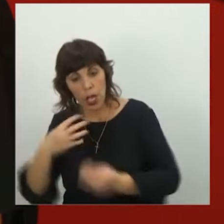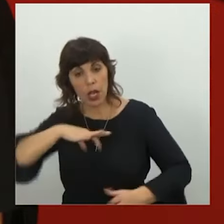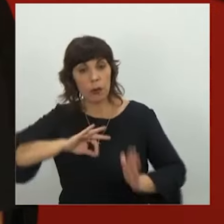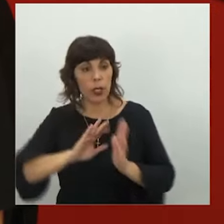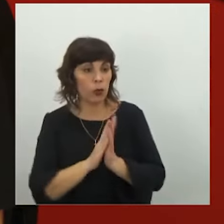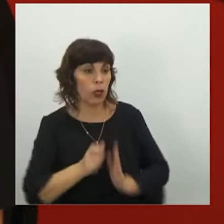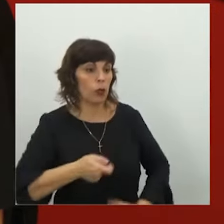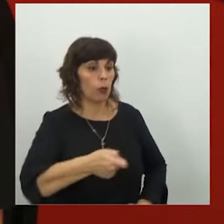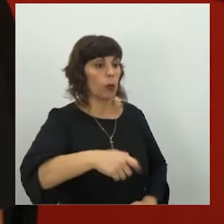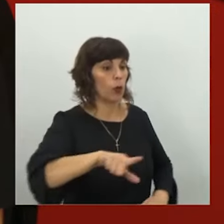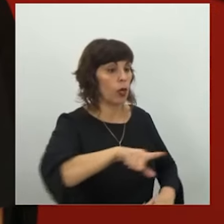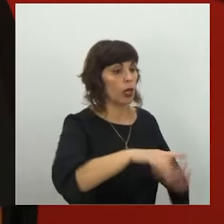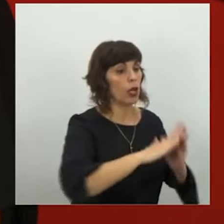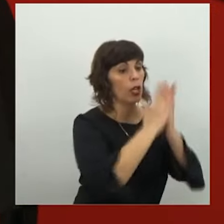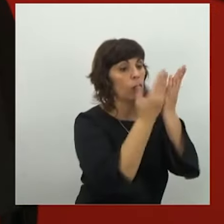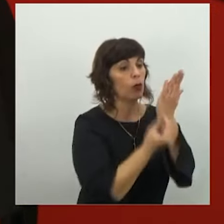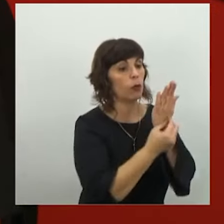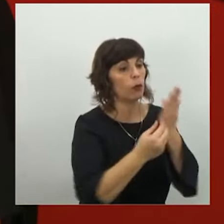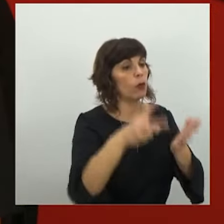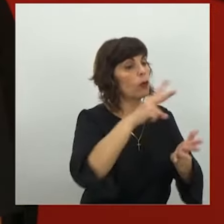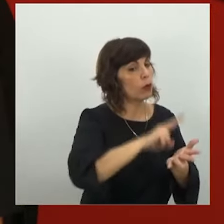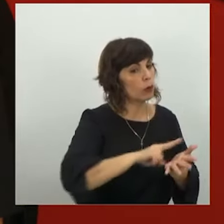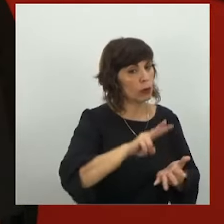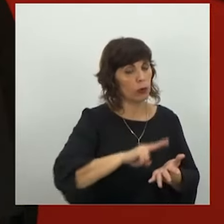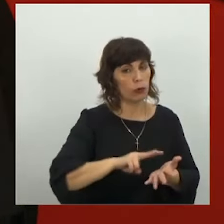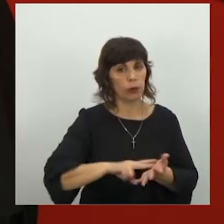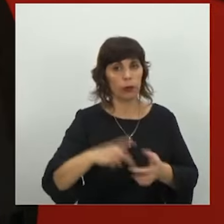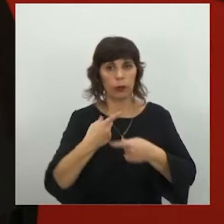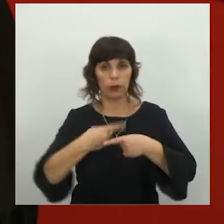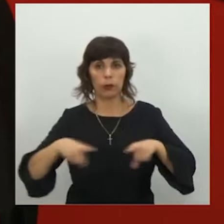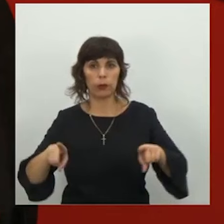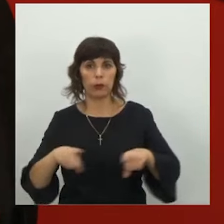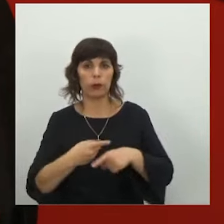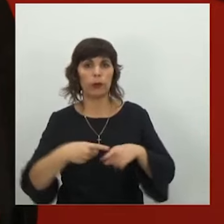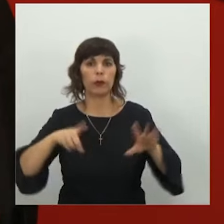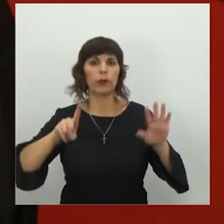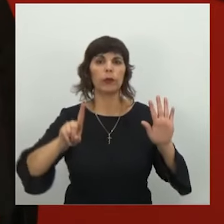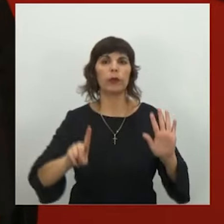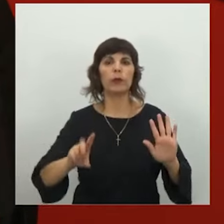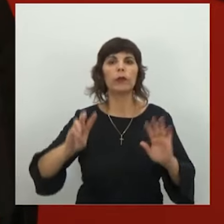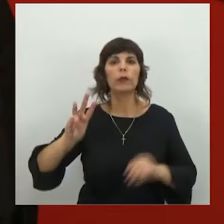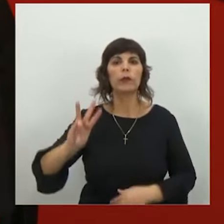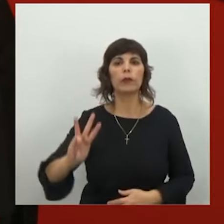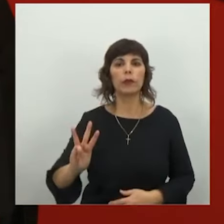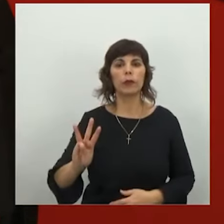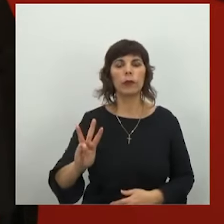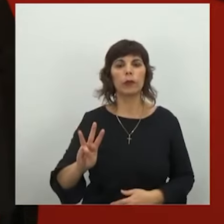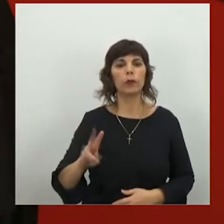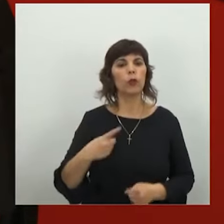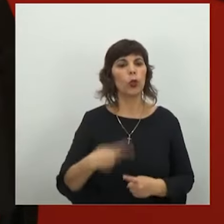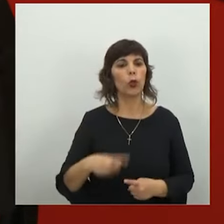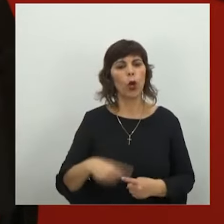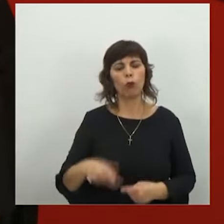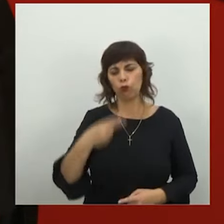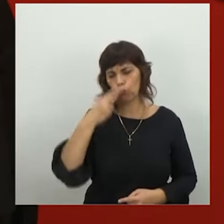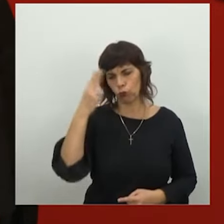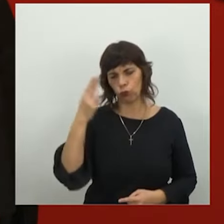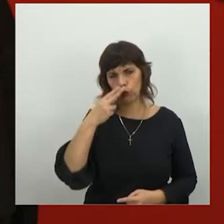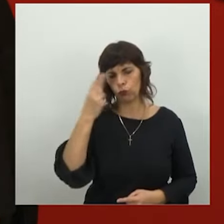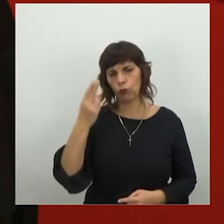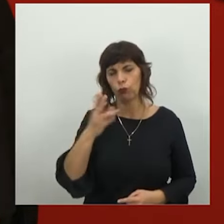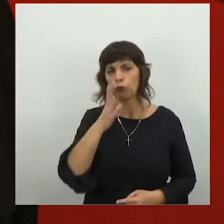palabra. ¿Sabes? En Salmo 63 hay una cosa interesante, porque ahí David